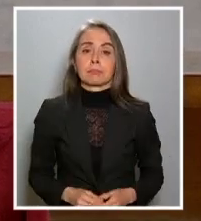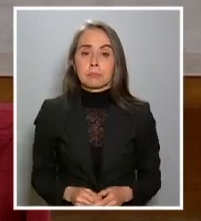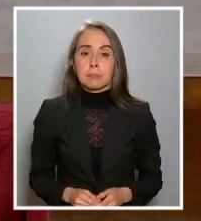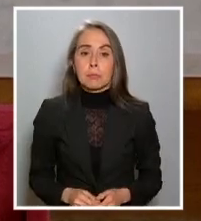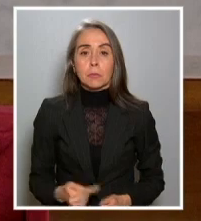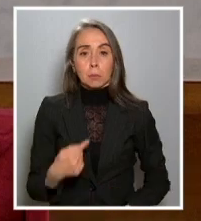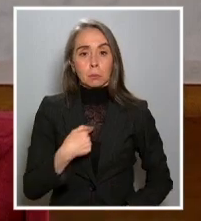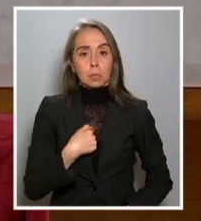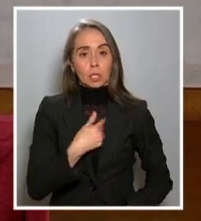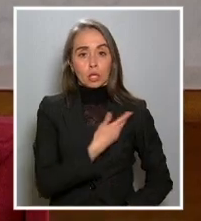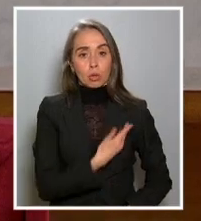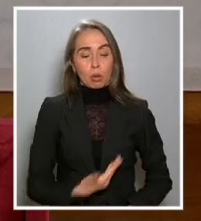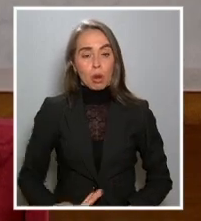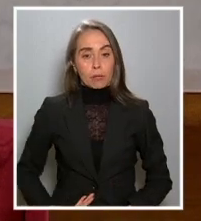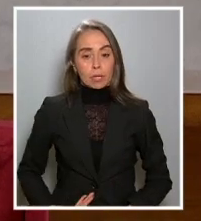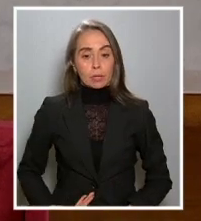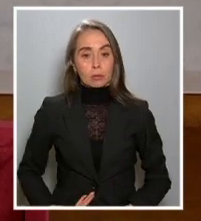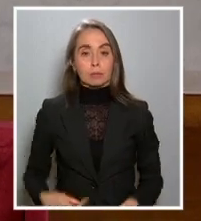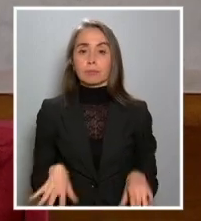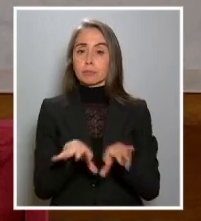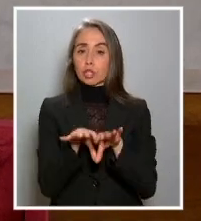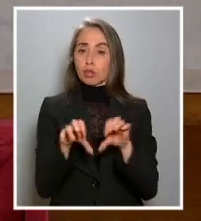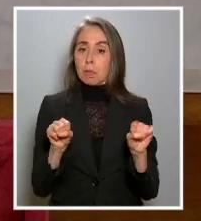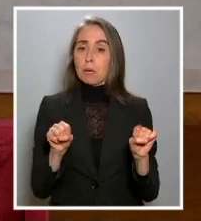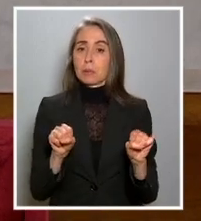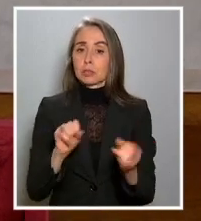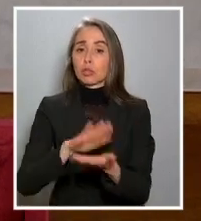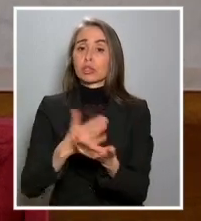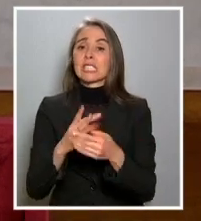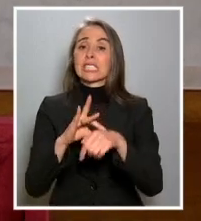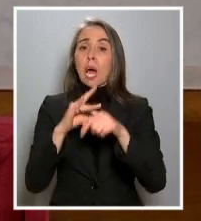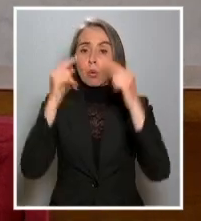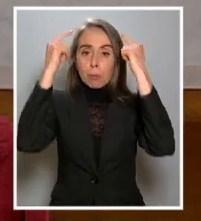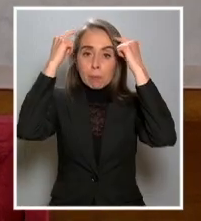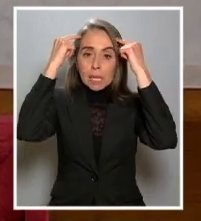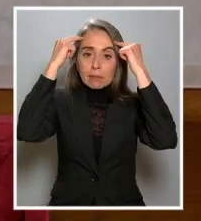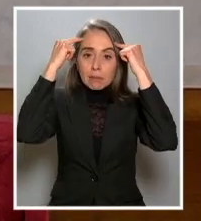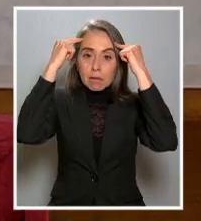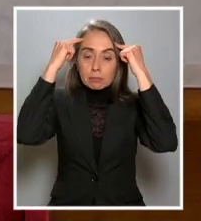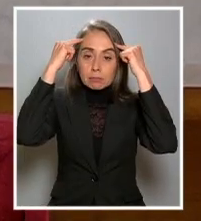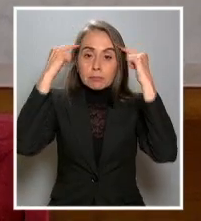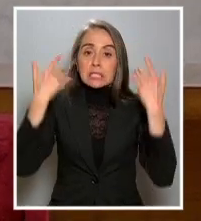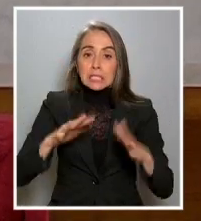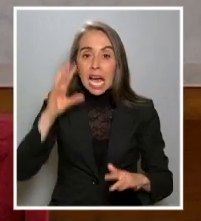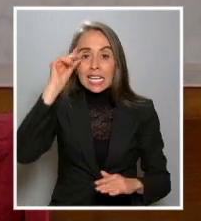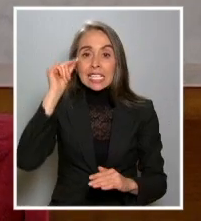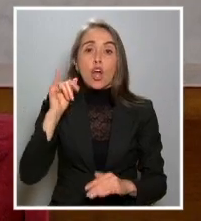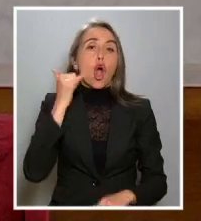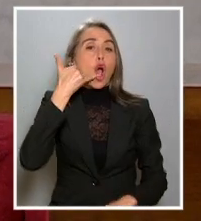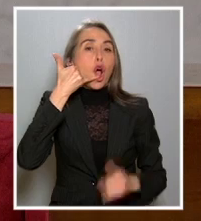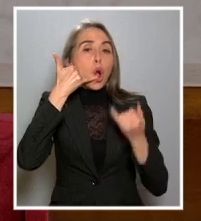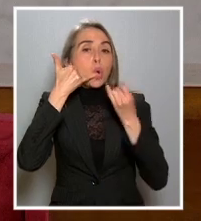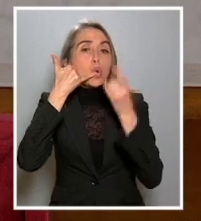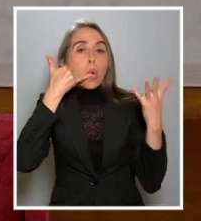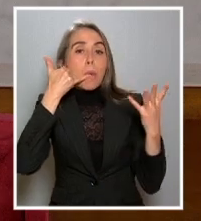Mi gobierno tiene un fuerte compromiso con la salud mental. Creamos la línea